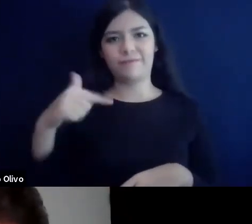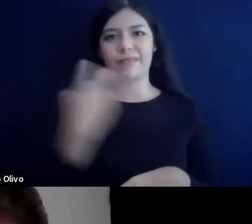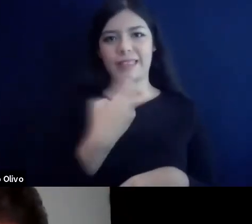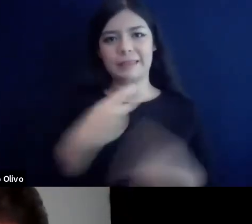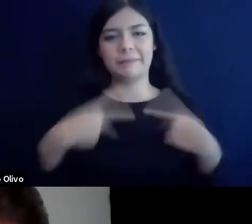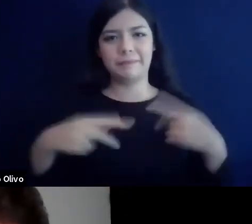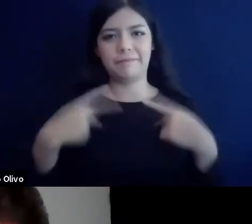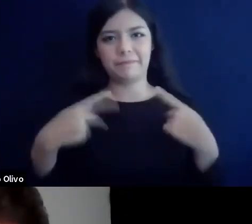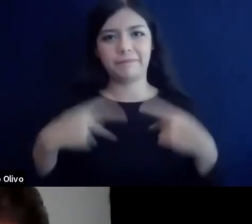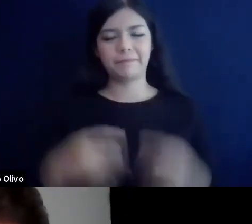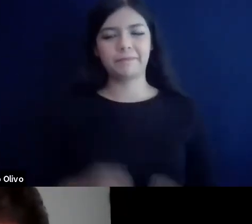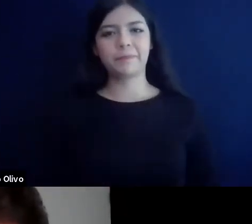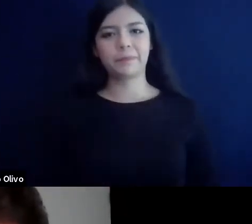vamos